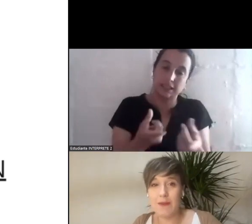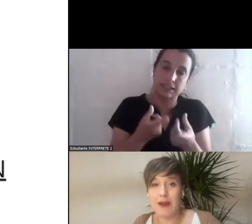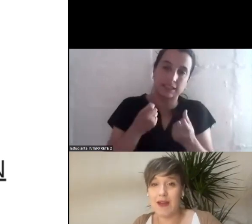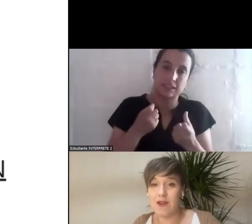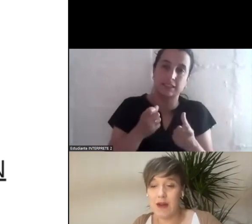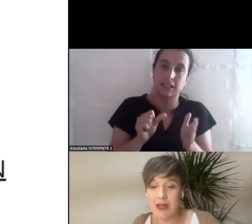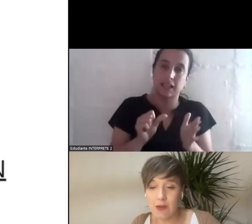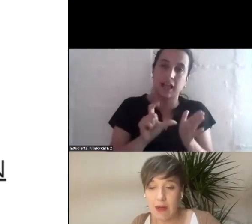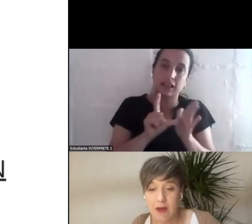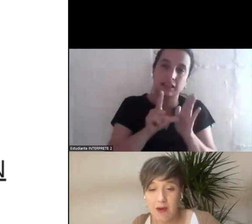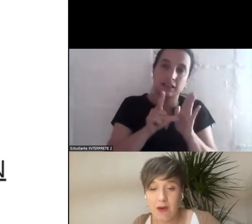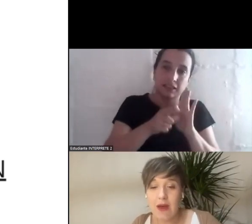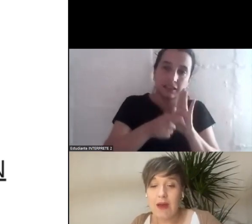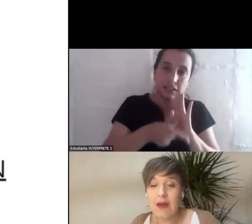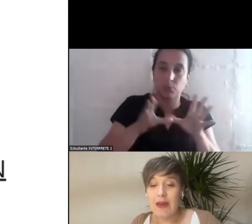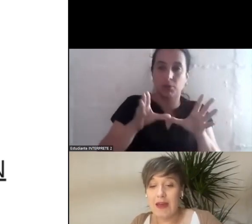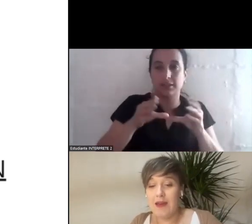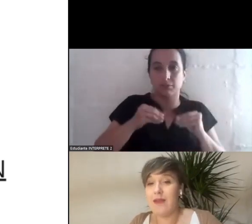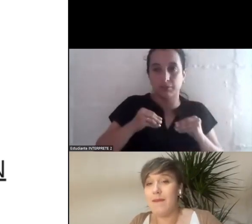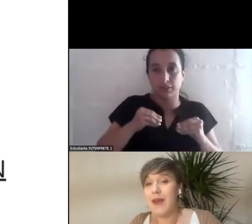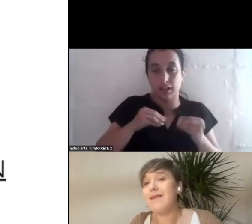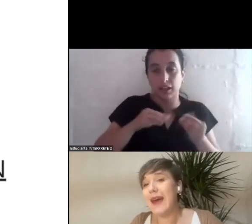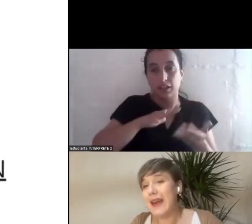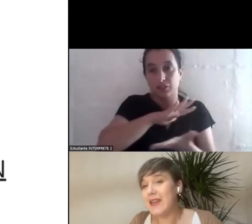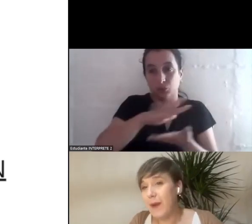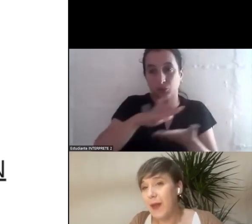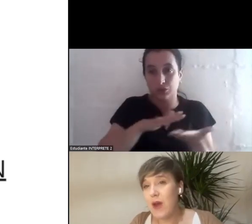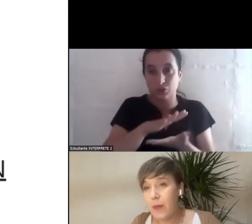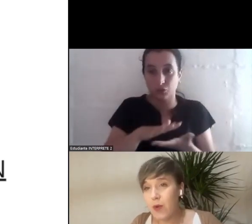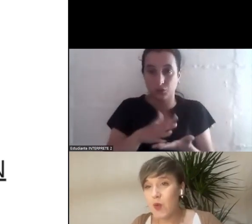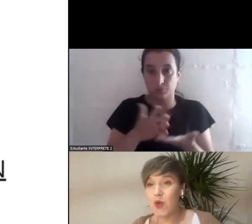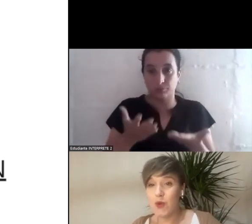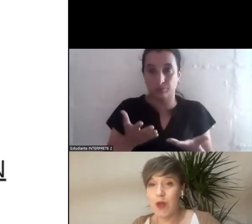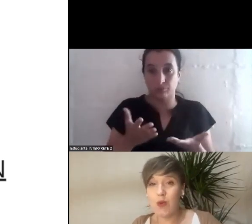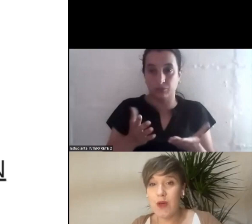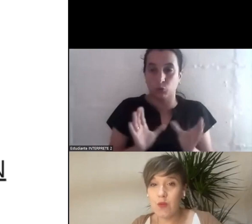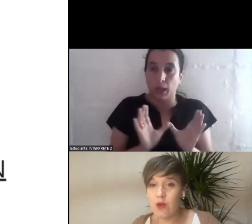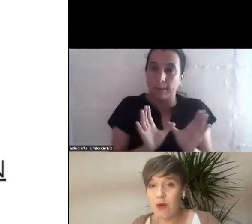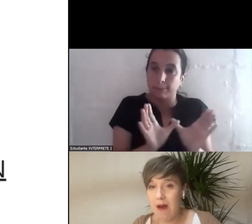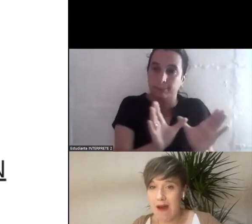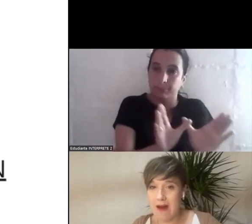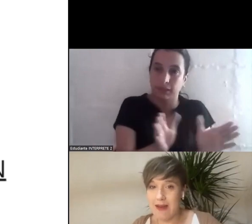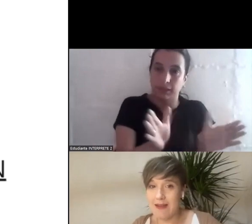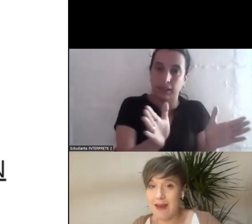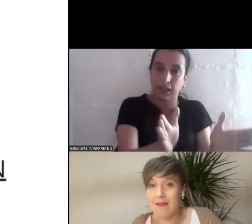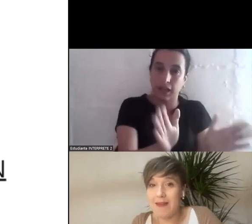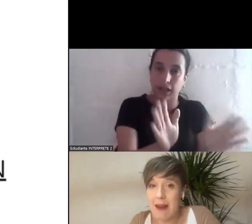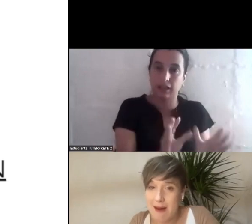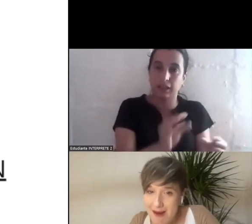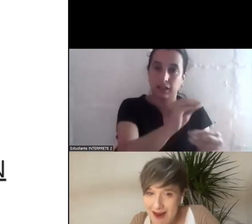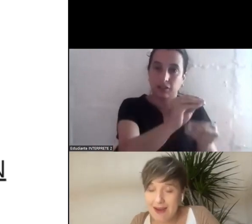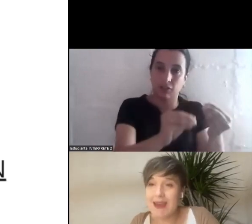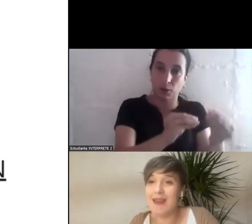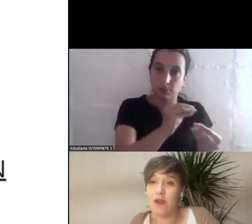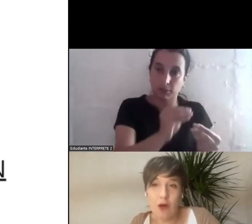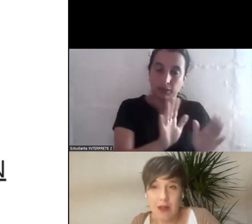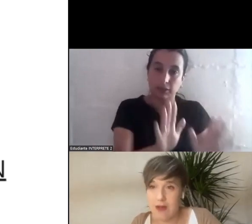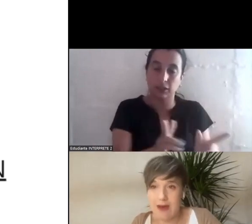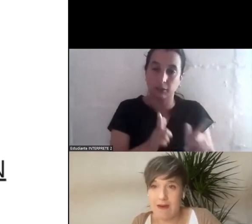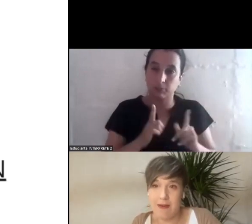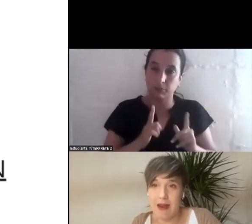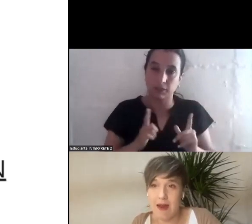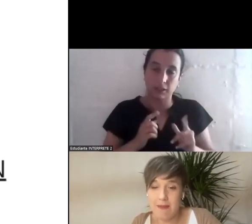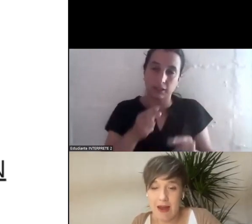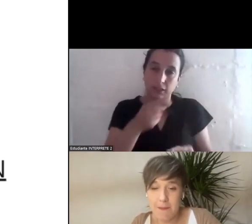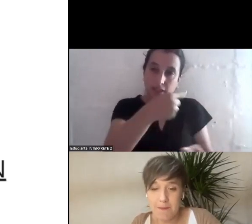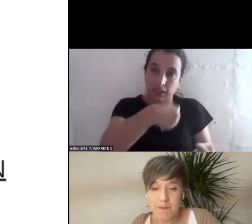herramientas nuevas para gestionar esa situación y también darles espacio y apoyo pues puede ayudar mucho al bienestar de la mamá y de toda la